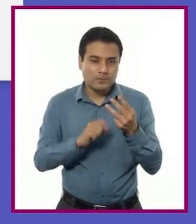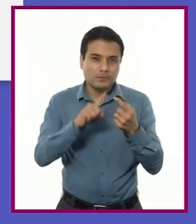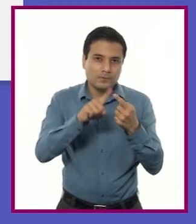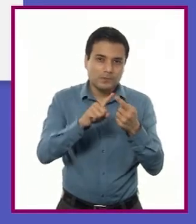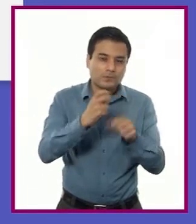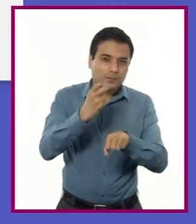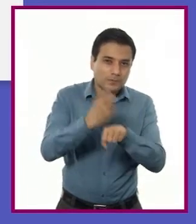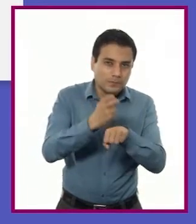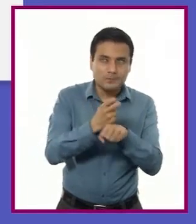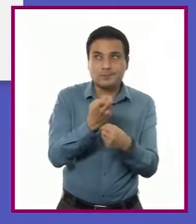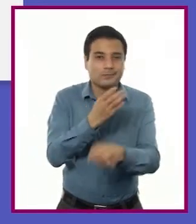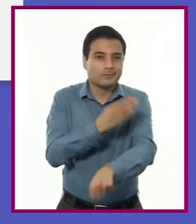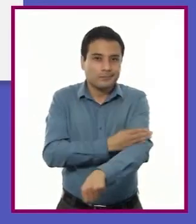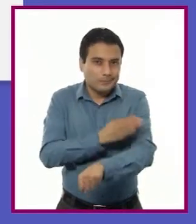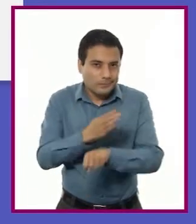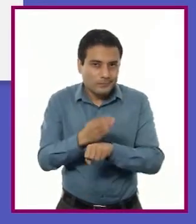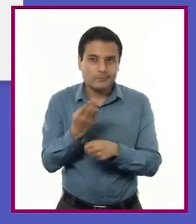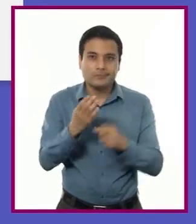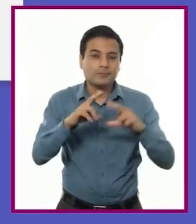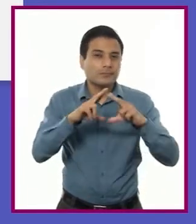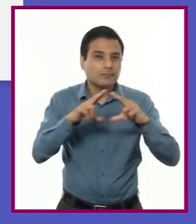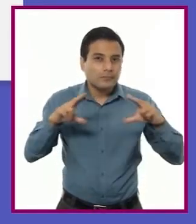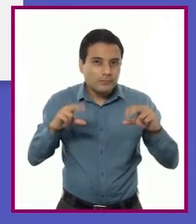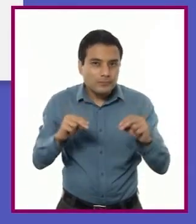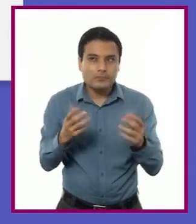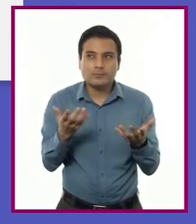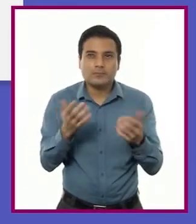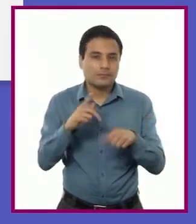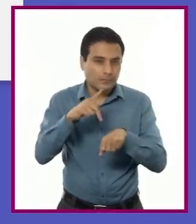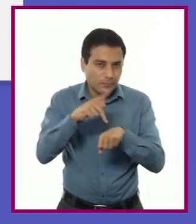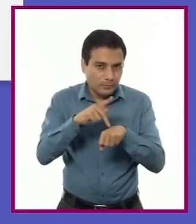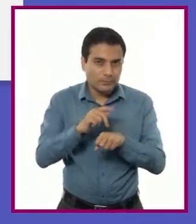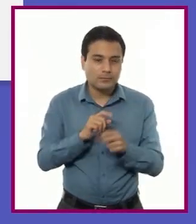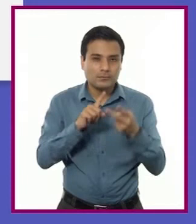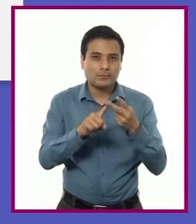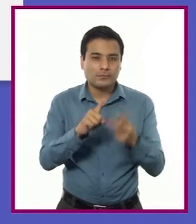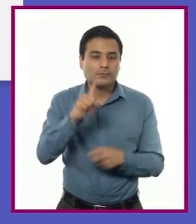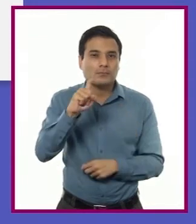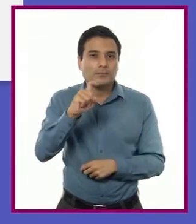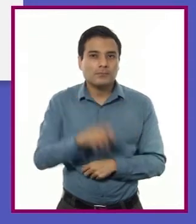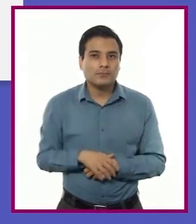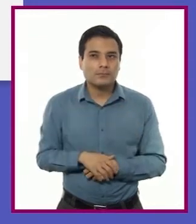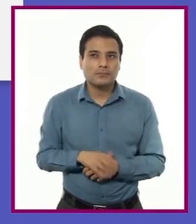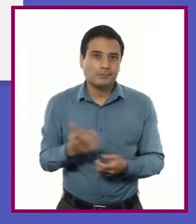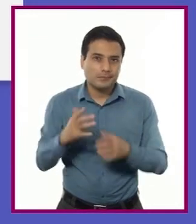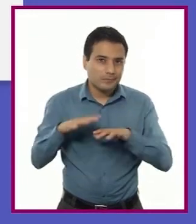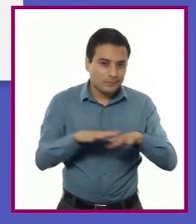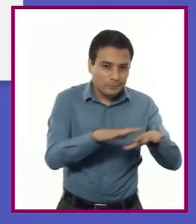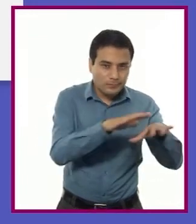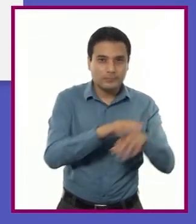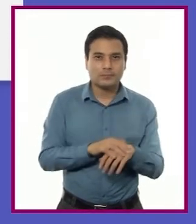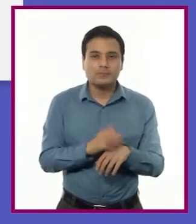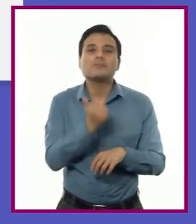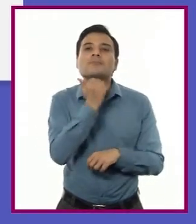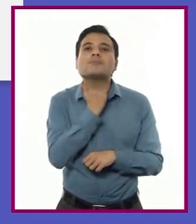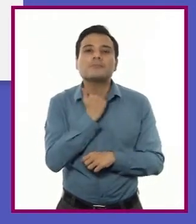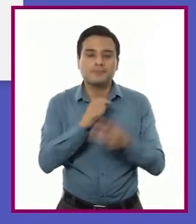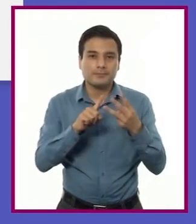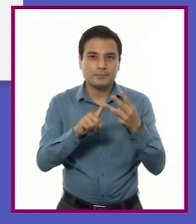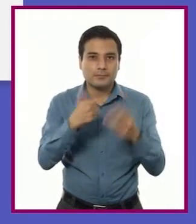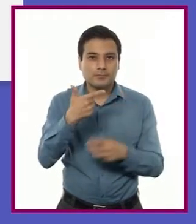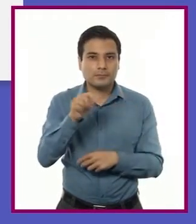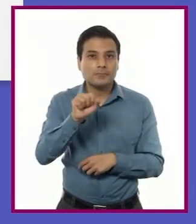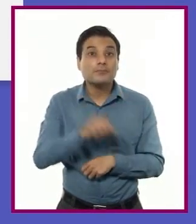un trozo de madera, un cubito de hielo o una piedra. Líquido, como el agua y el alcohol. Y